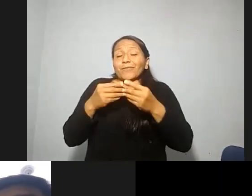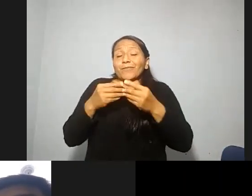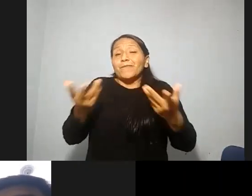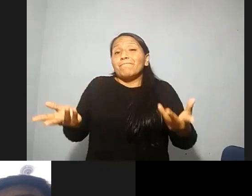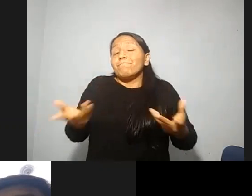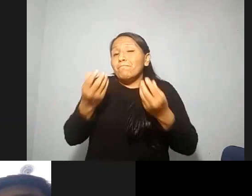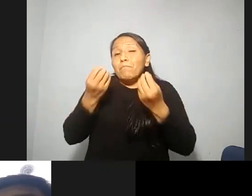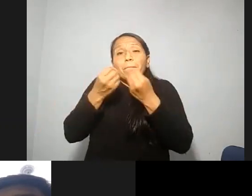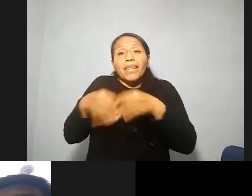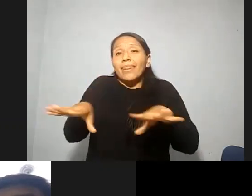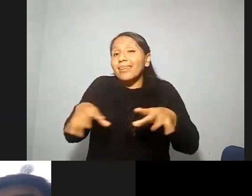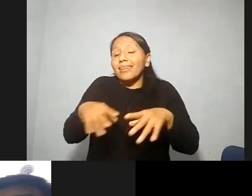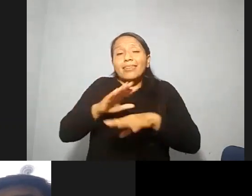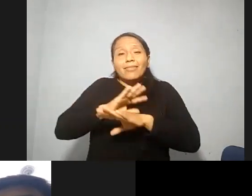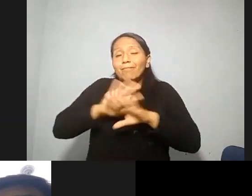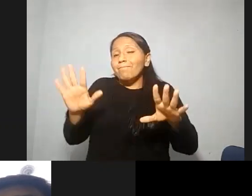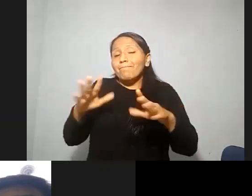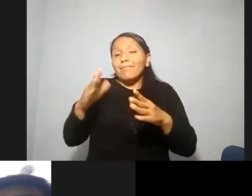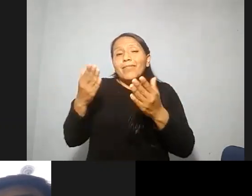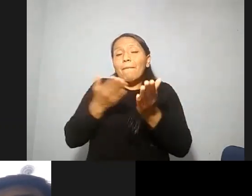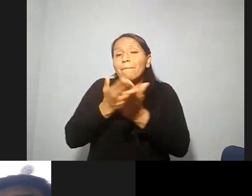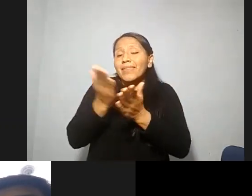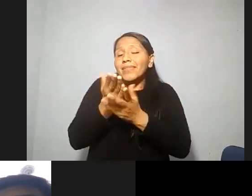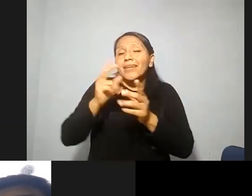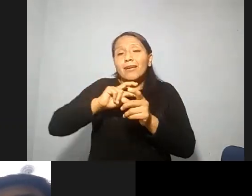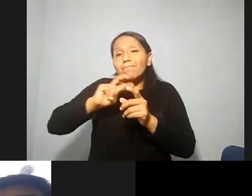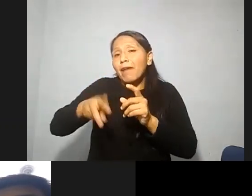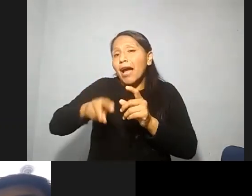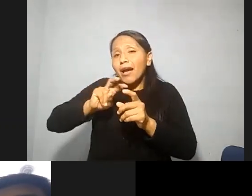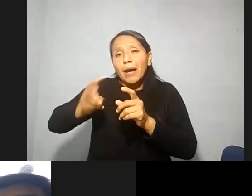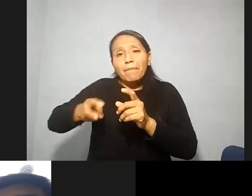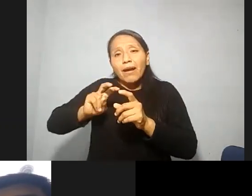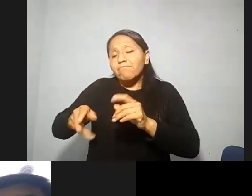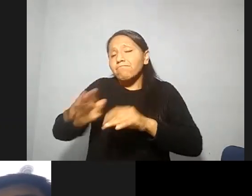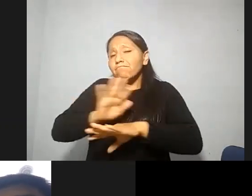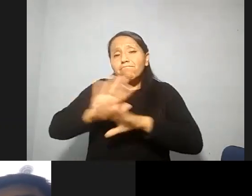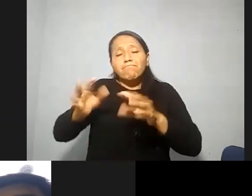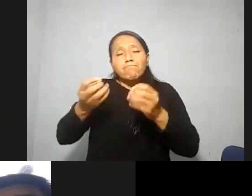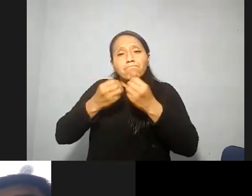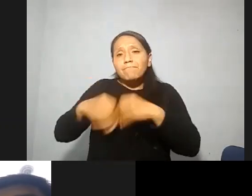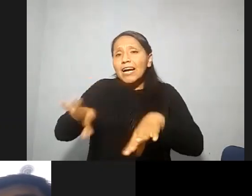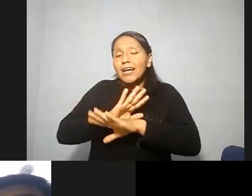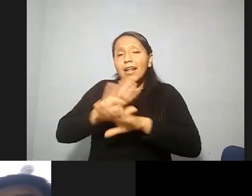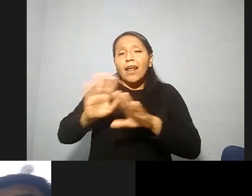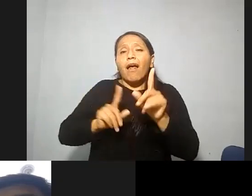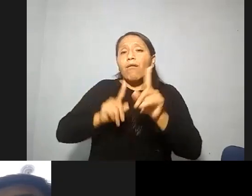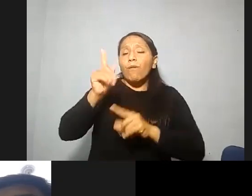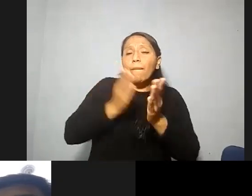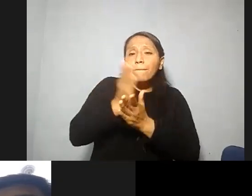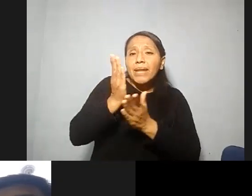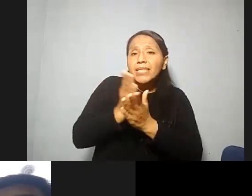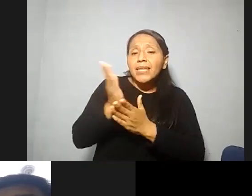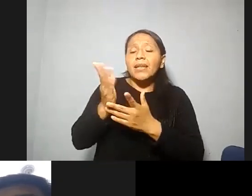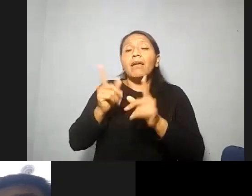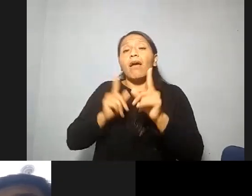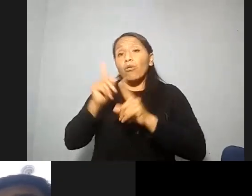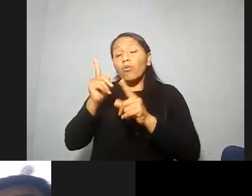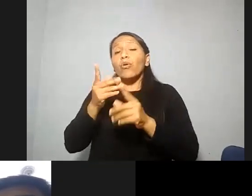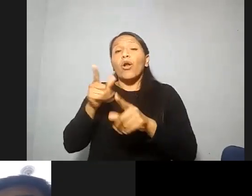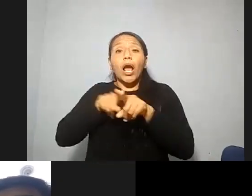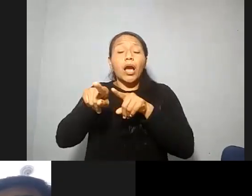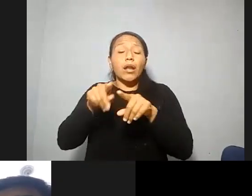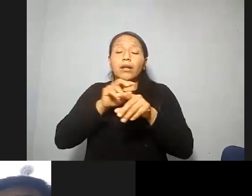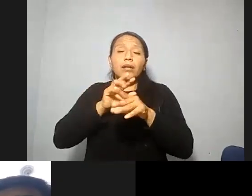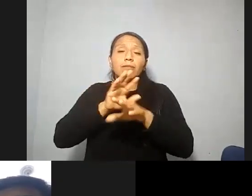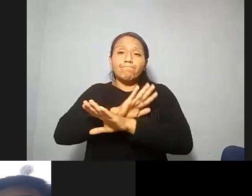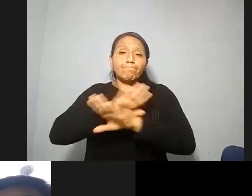dejaran justamente la cursada y bueno, dejaran de cursar algunas materias y algunos inclusive hasta dejar la carrera, ¿no?, por